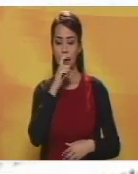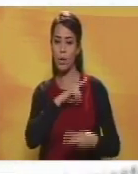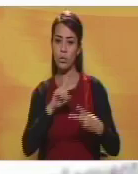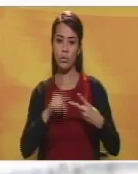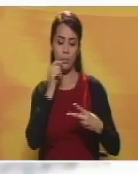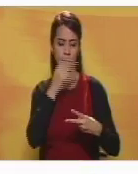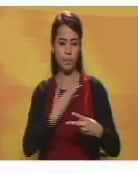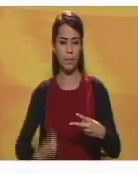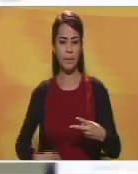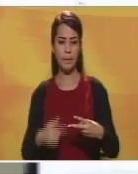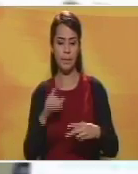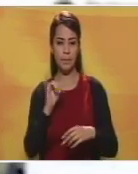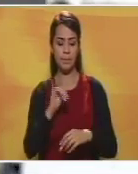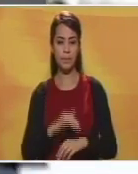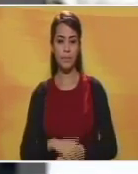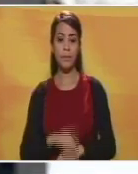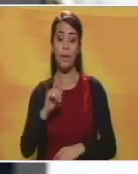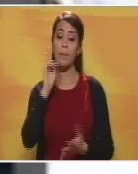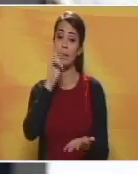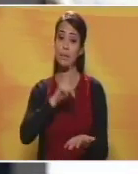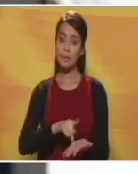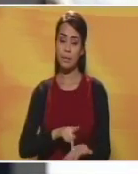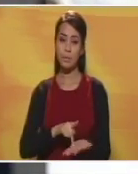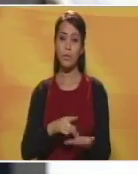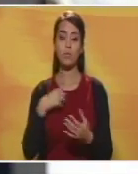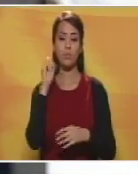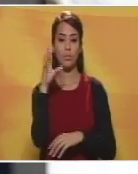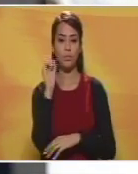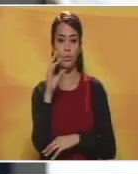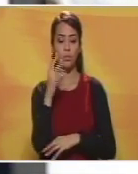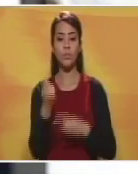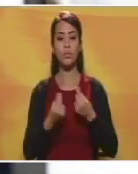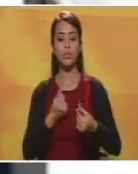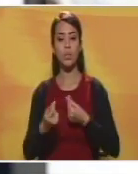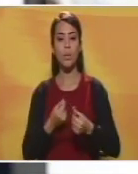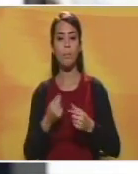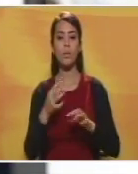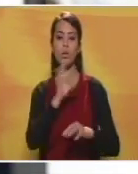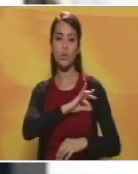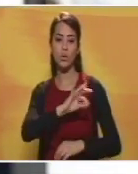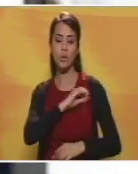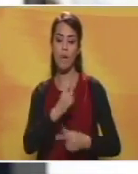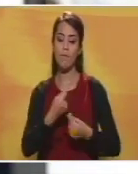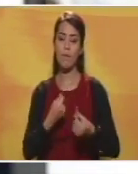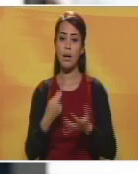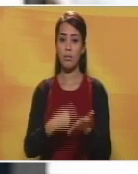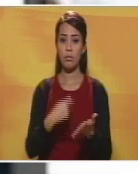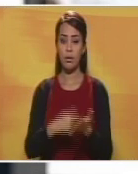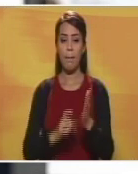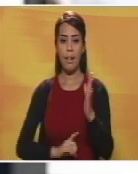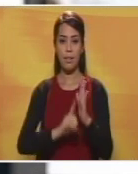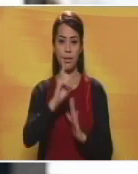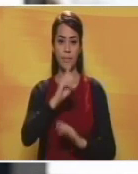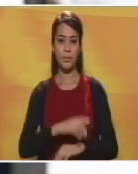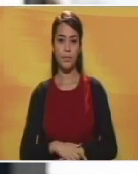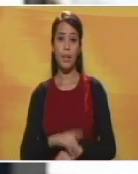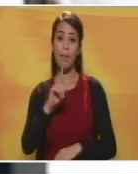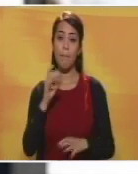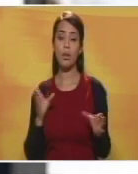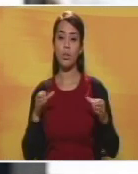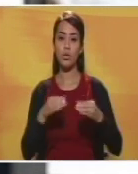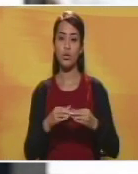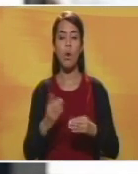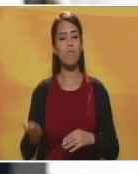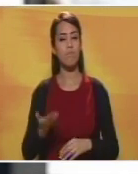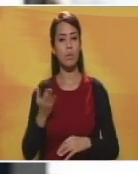Vizcarra. Arreaza participó en el foro del Consejo Económico y Social sobre financiamiento para el desarrollo, además de la reunión de